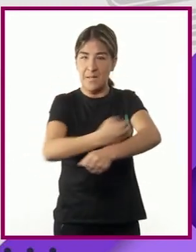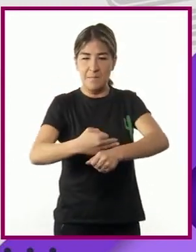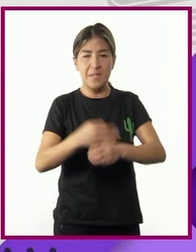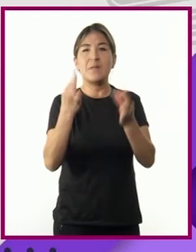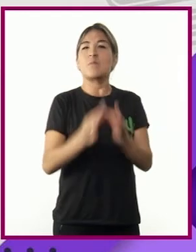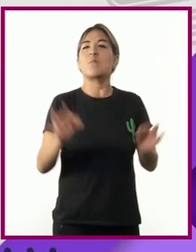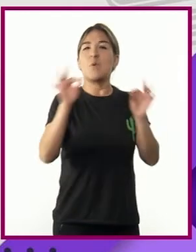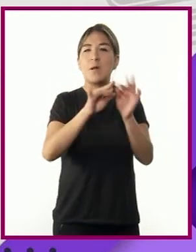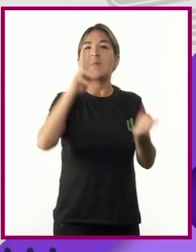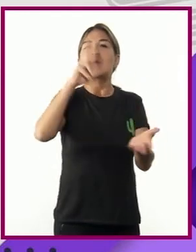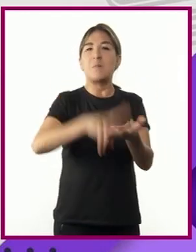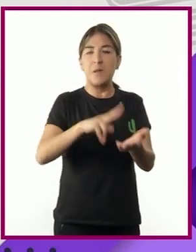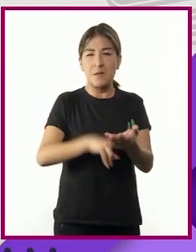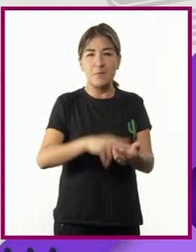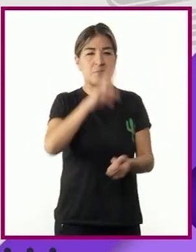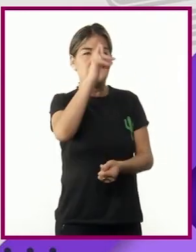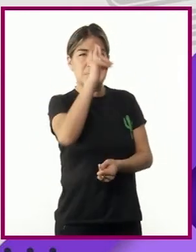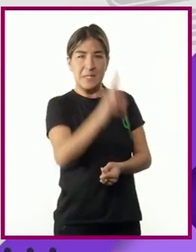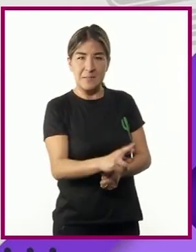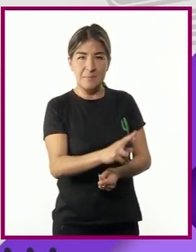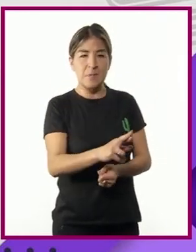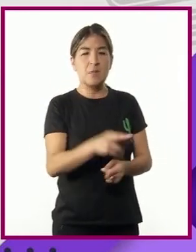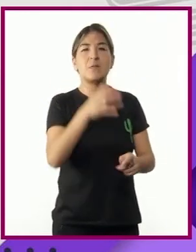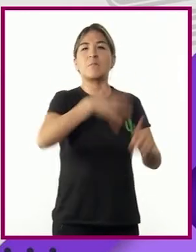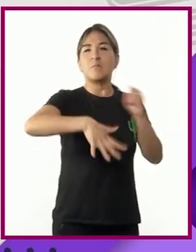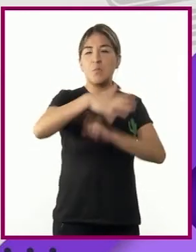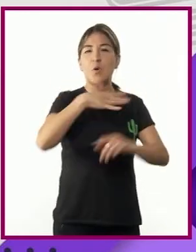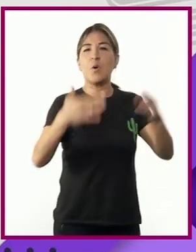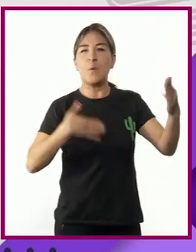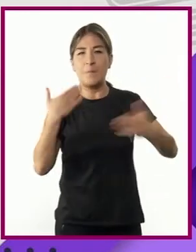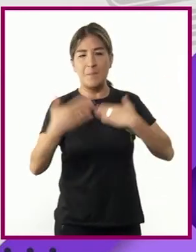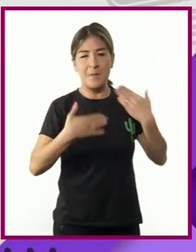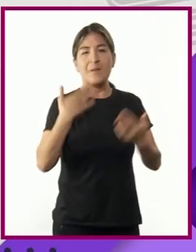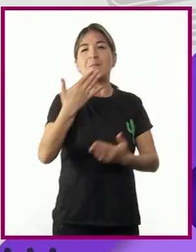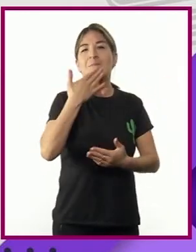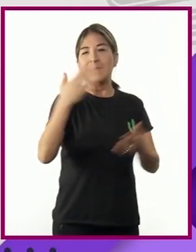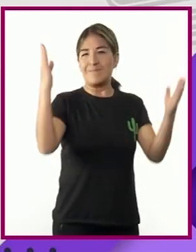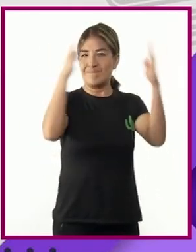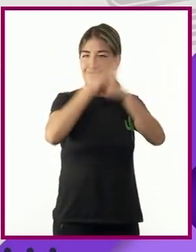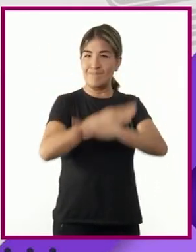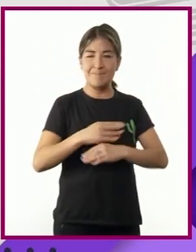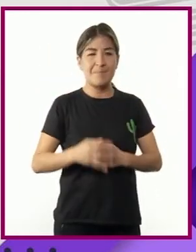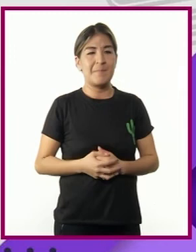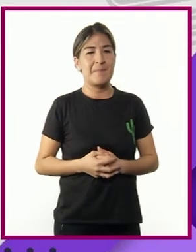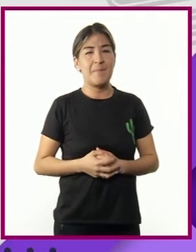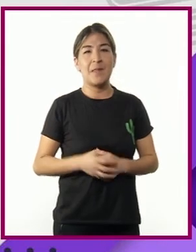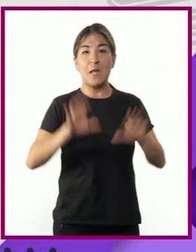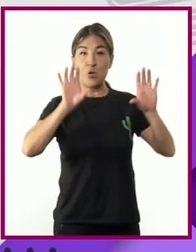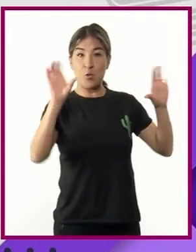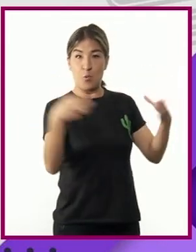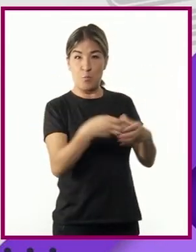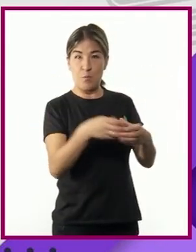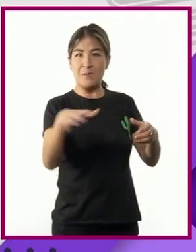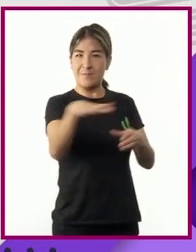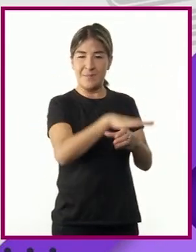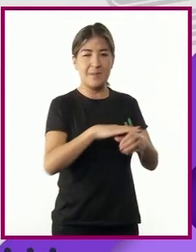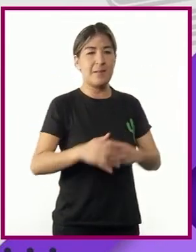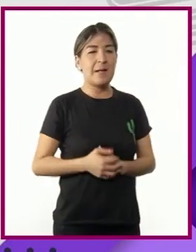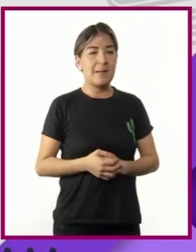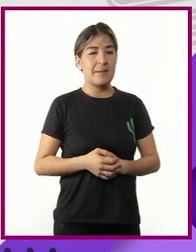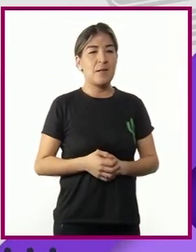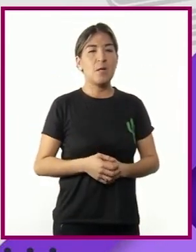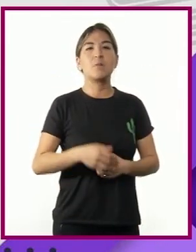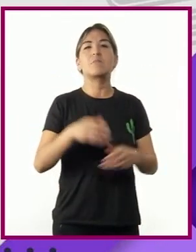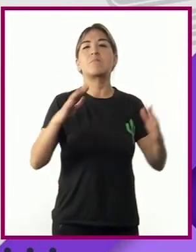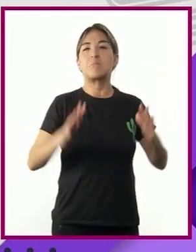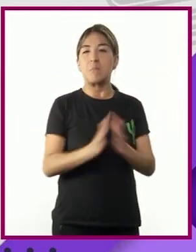valores, un ambiente de respeto y la convivencia armónica. En la comunidad, participar en